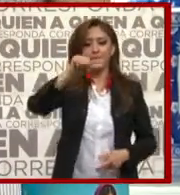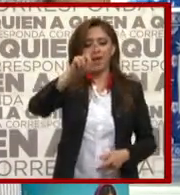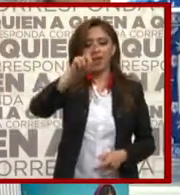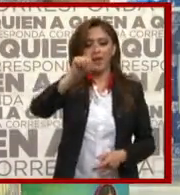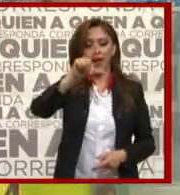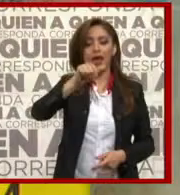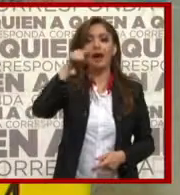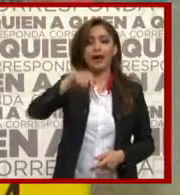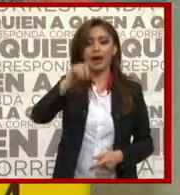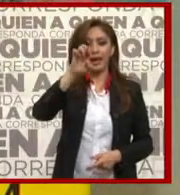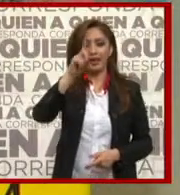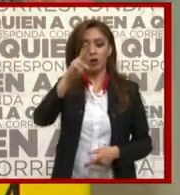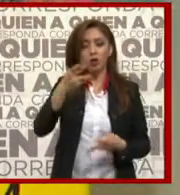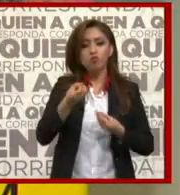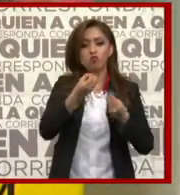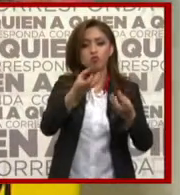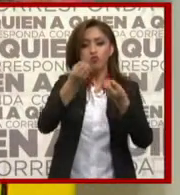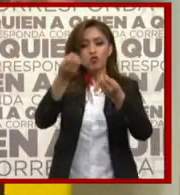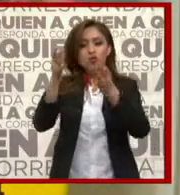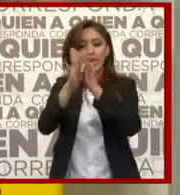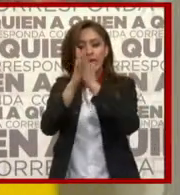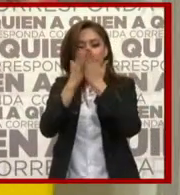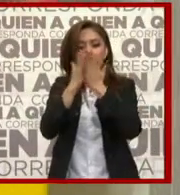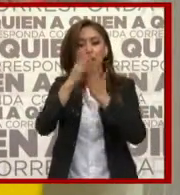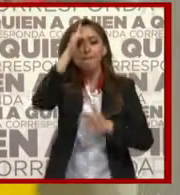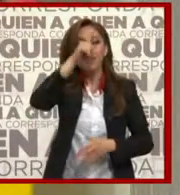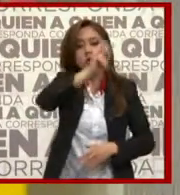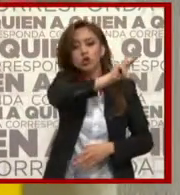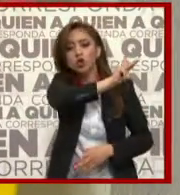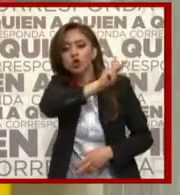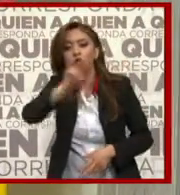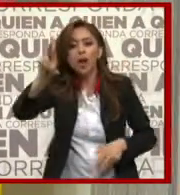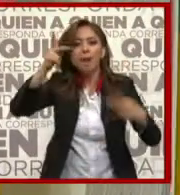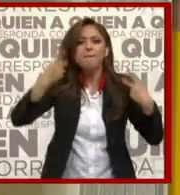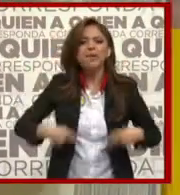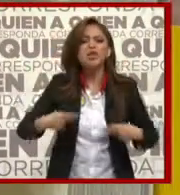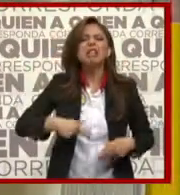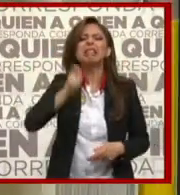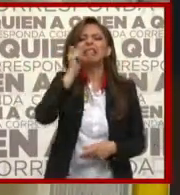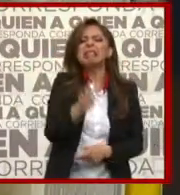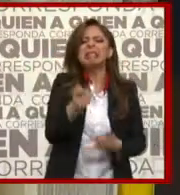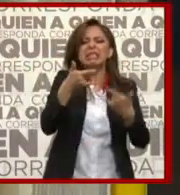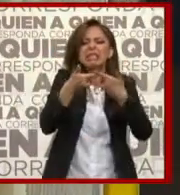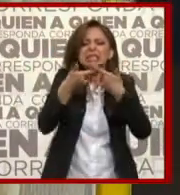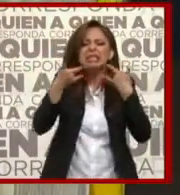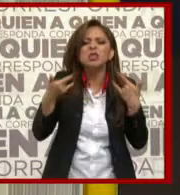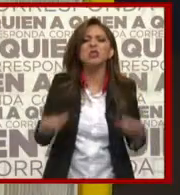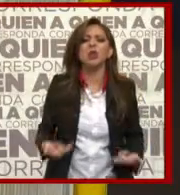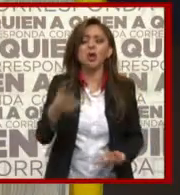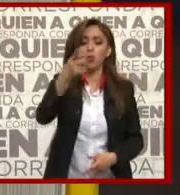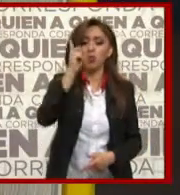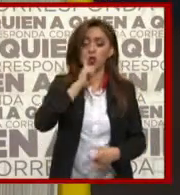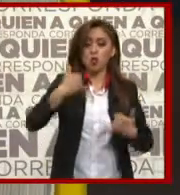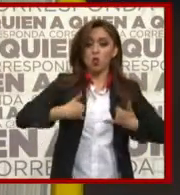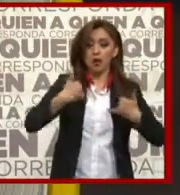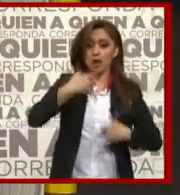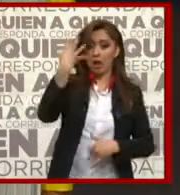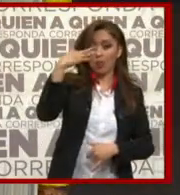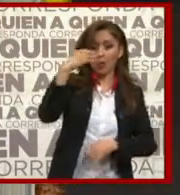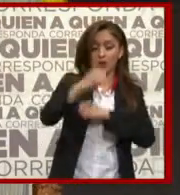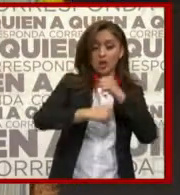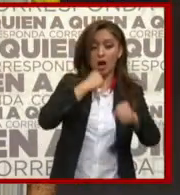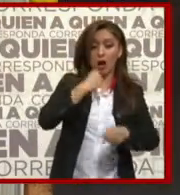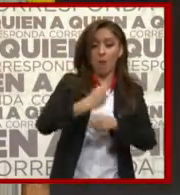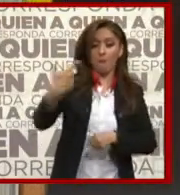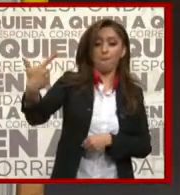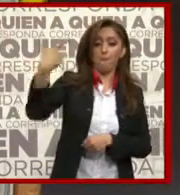editorial nos hizo favor de regalar unos libros para que tu audiencia entienda esta historia lo importante de esta chica que a los 14 años Fue